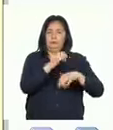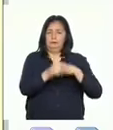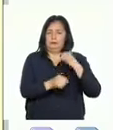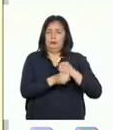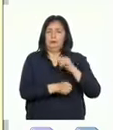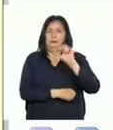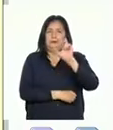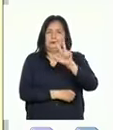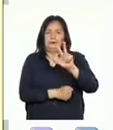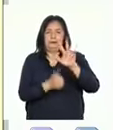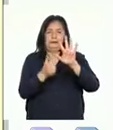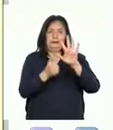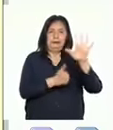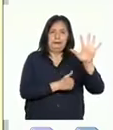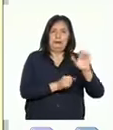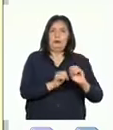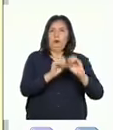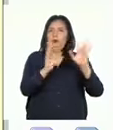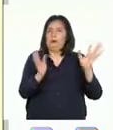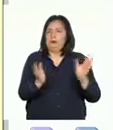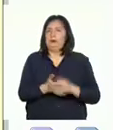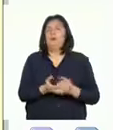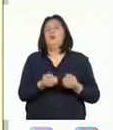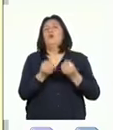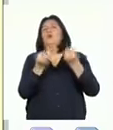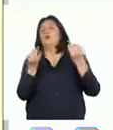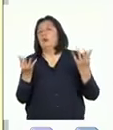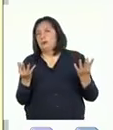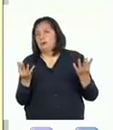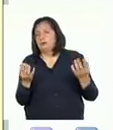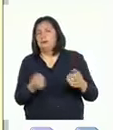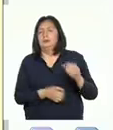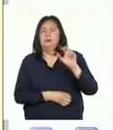de 365 días nos dará